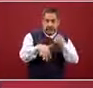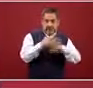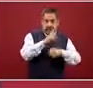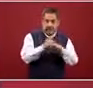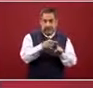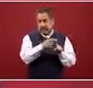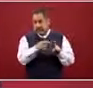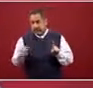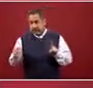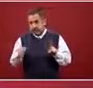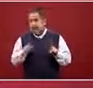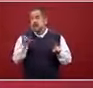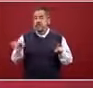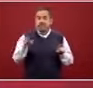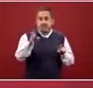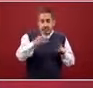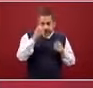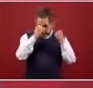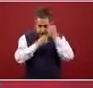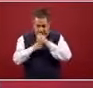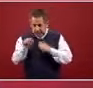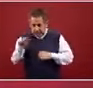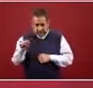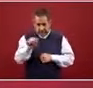en rondas deliberadamente